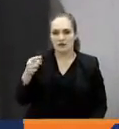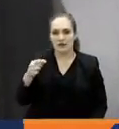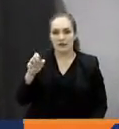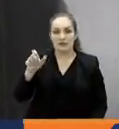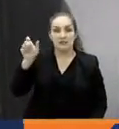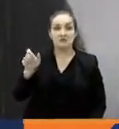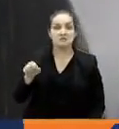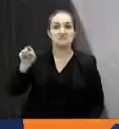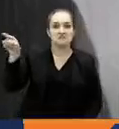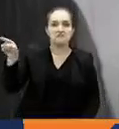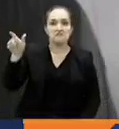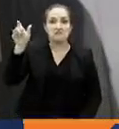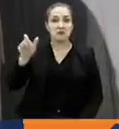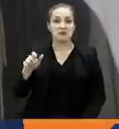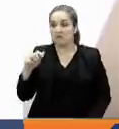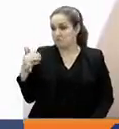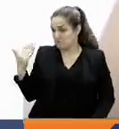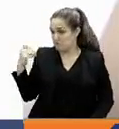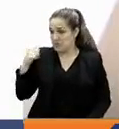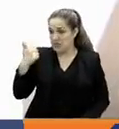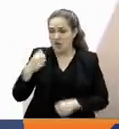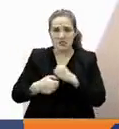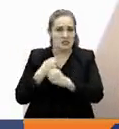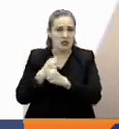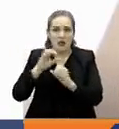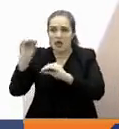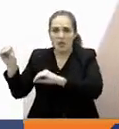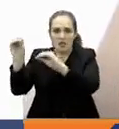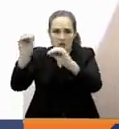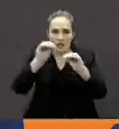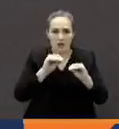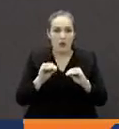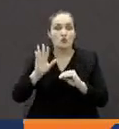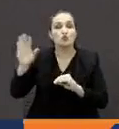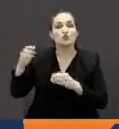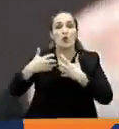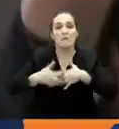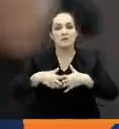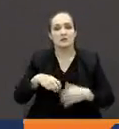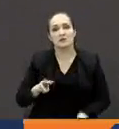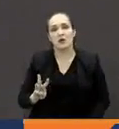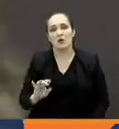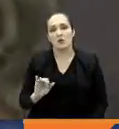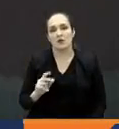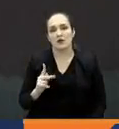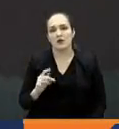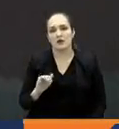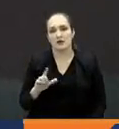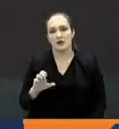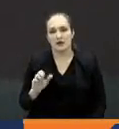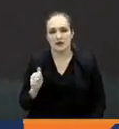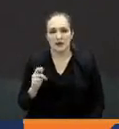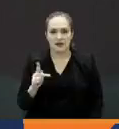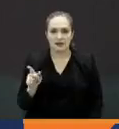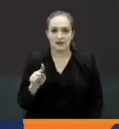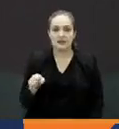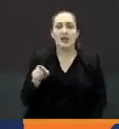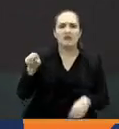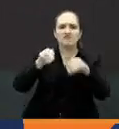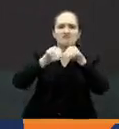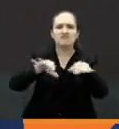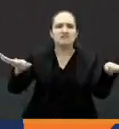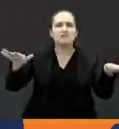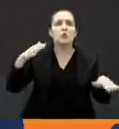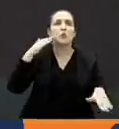de diferencias diplomáticas a nivel internacional. WikiLeaks, su organización de comunicaciones, entró a la escena mediática global